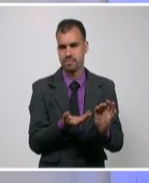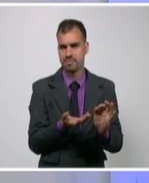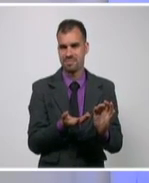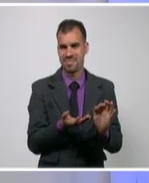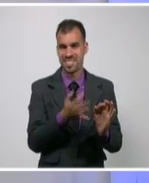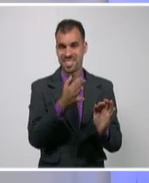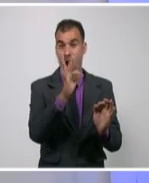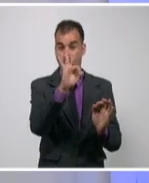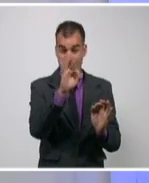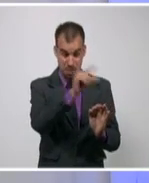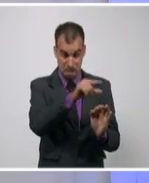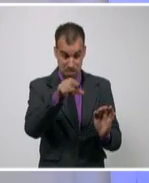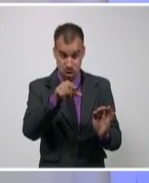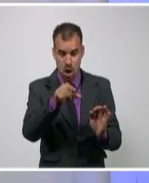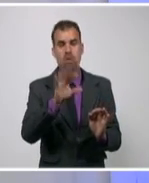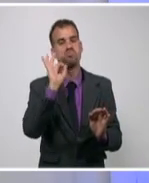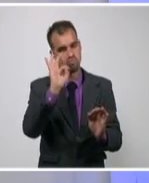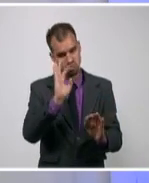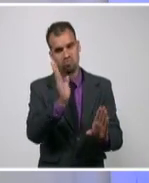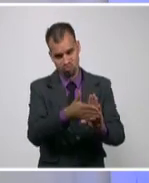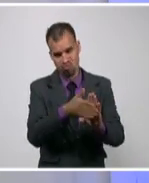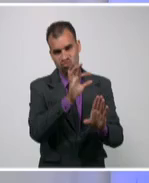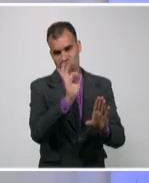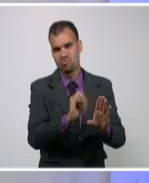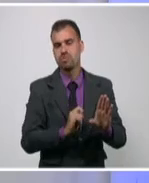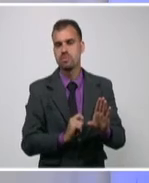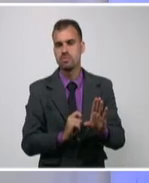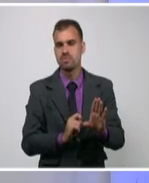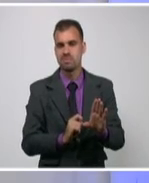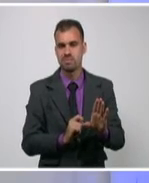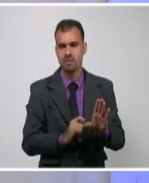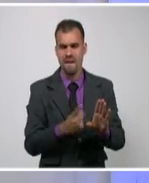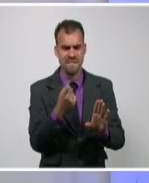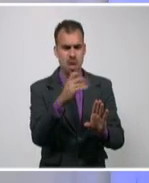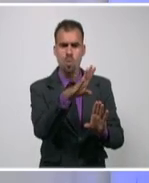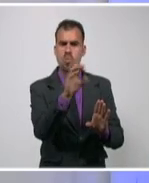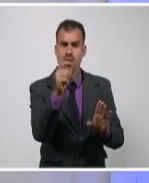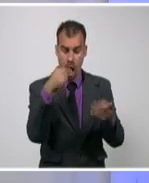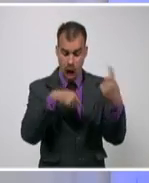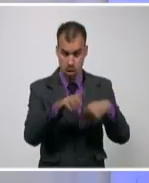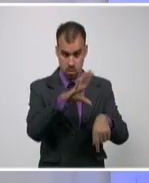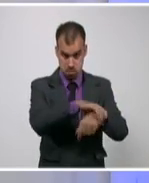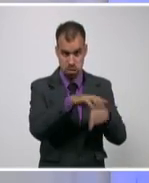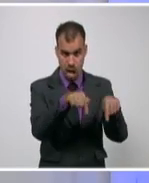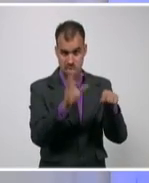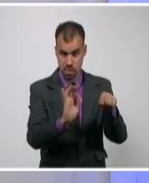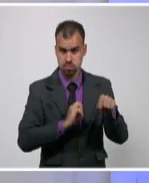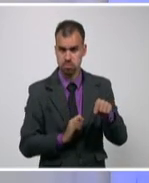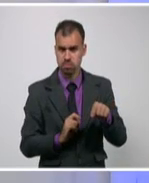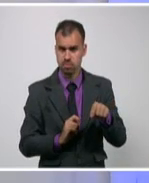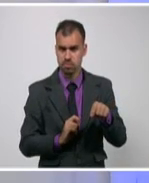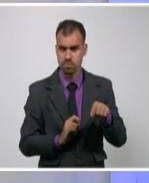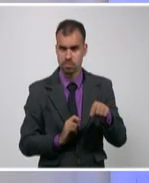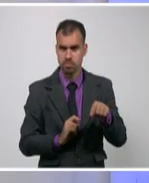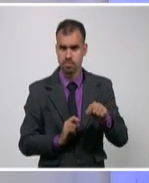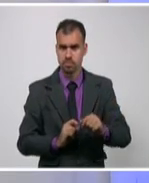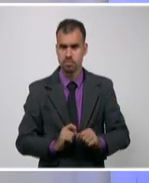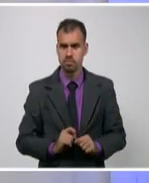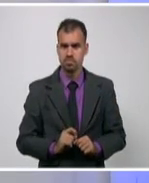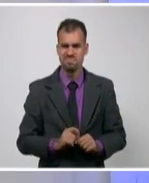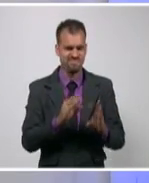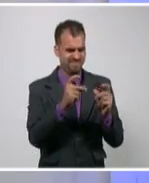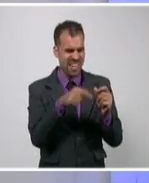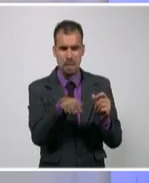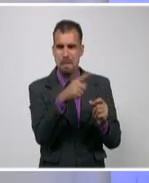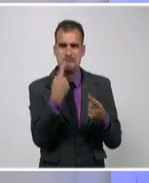actividades terroristas. 8. 40 prisioneros quedan en la actualidad. Cifras, tan solo cifras, pero que no hablan